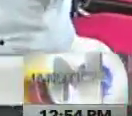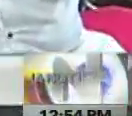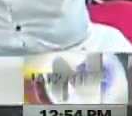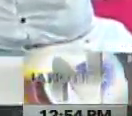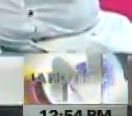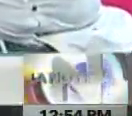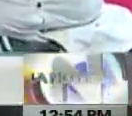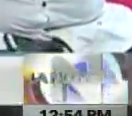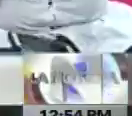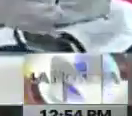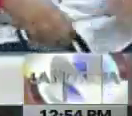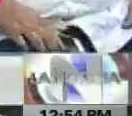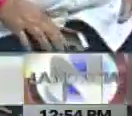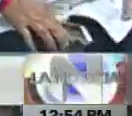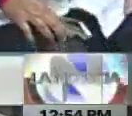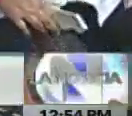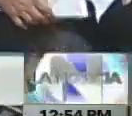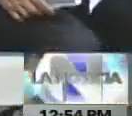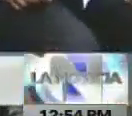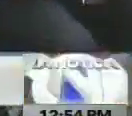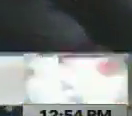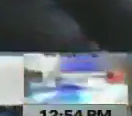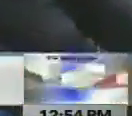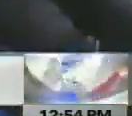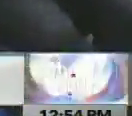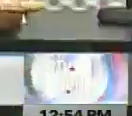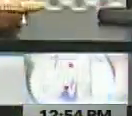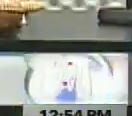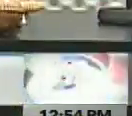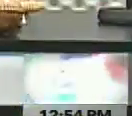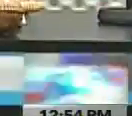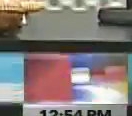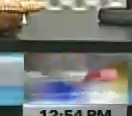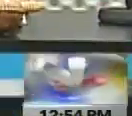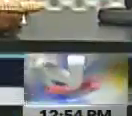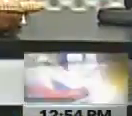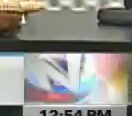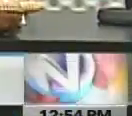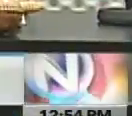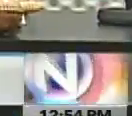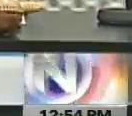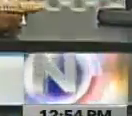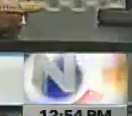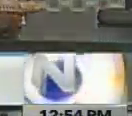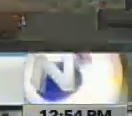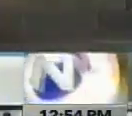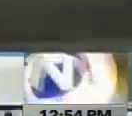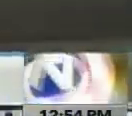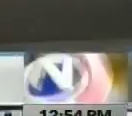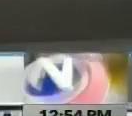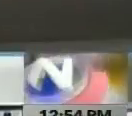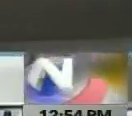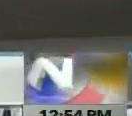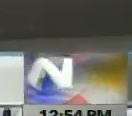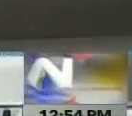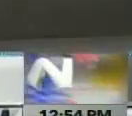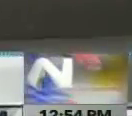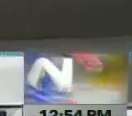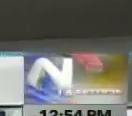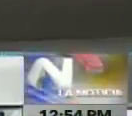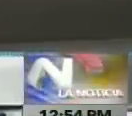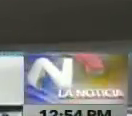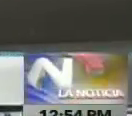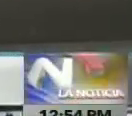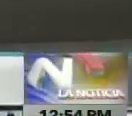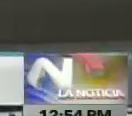Miren, usted no sabe, que me escucha, ahorita al mediodía hay muchos jóvenes regresando del liceo, ¿verdad? Y usted no sabe